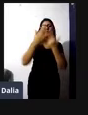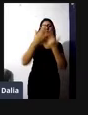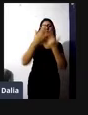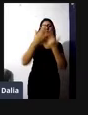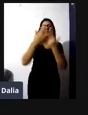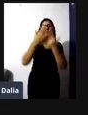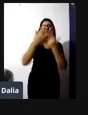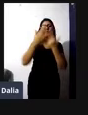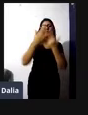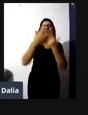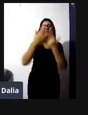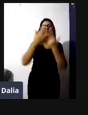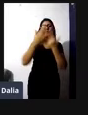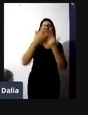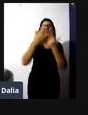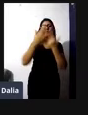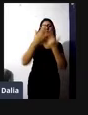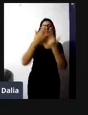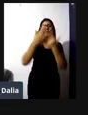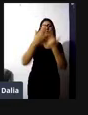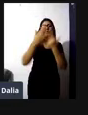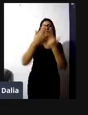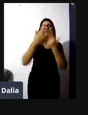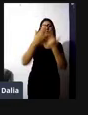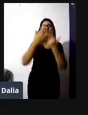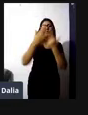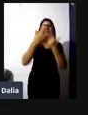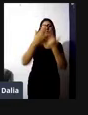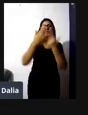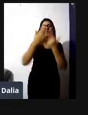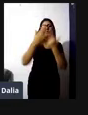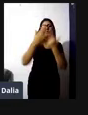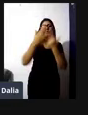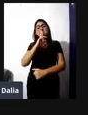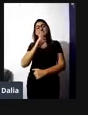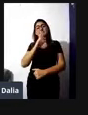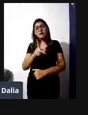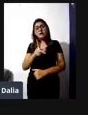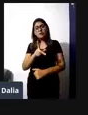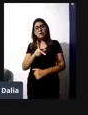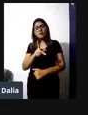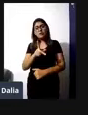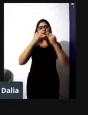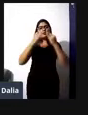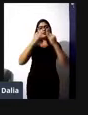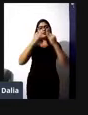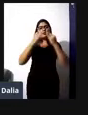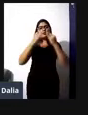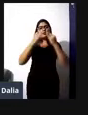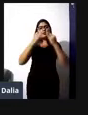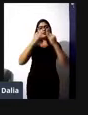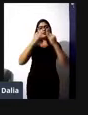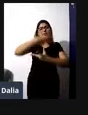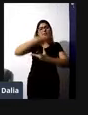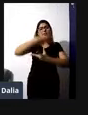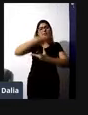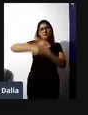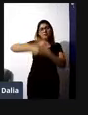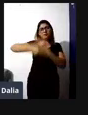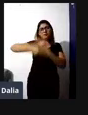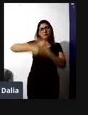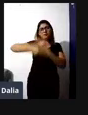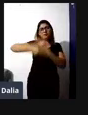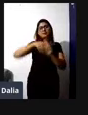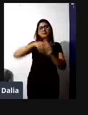integrantes de la familia con el pequeño. Estoy segura que se van a sorprender, de verdad, de todo lo que pueden